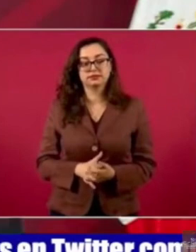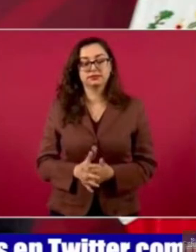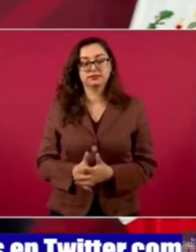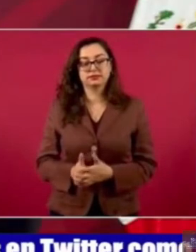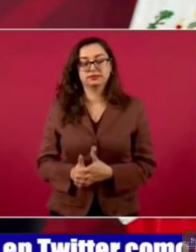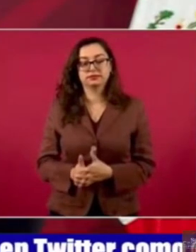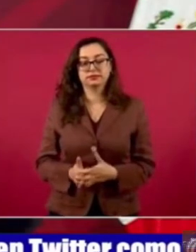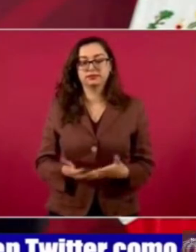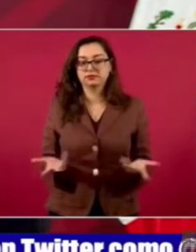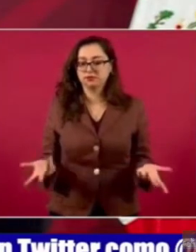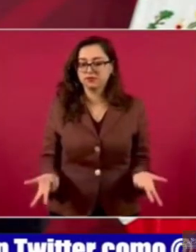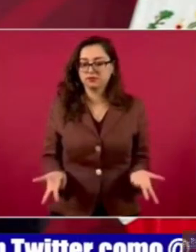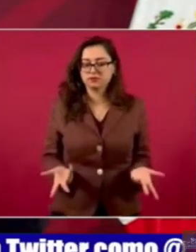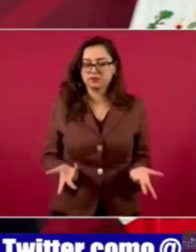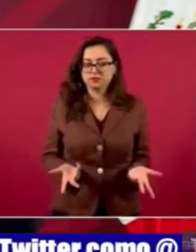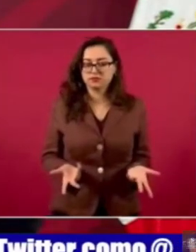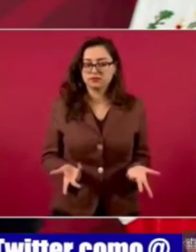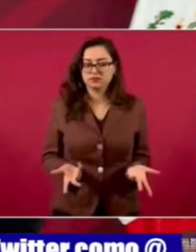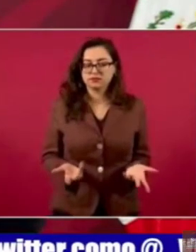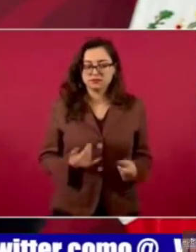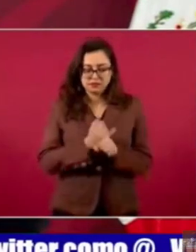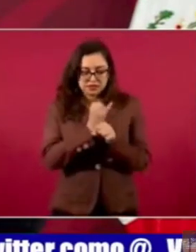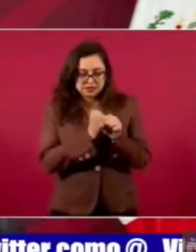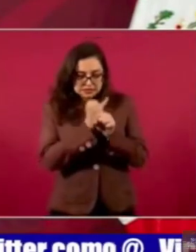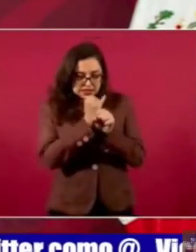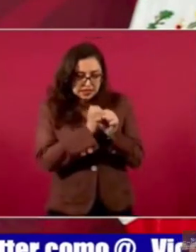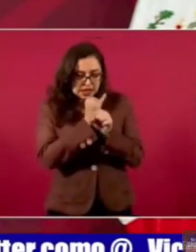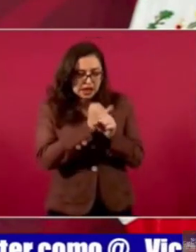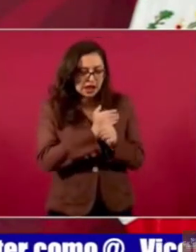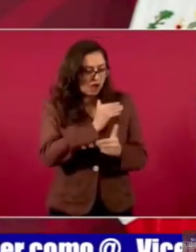No hay ningún proceso de investigación.